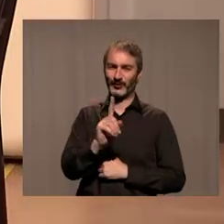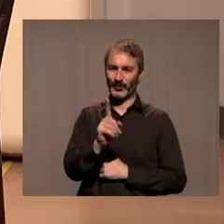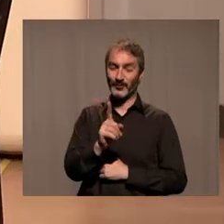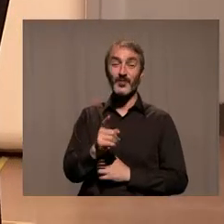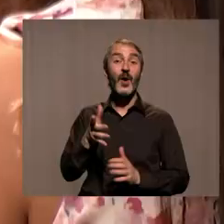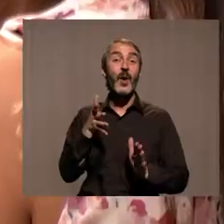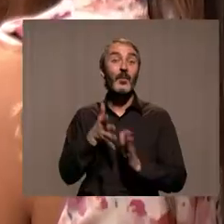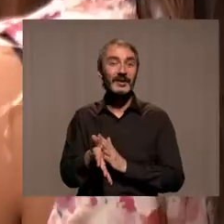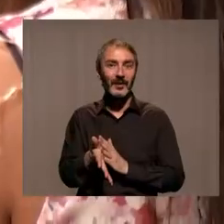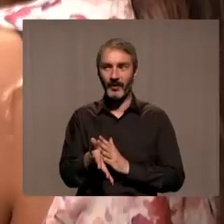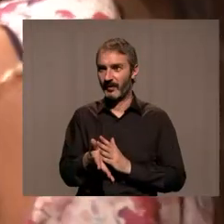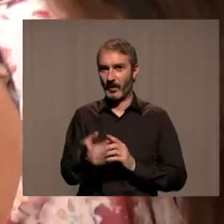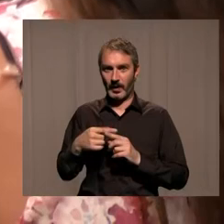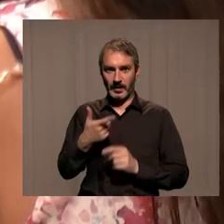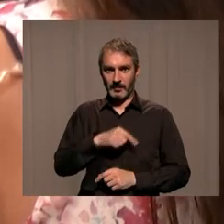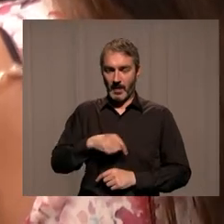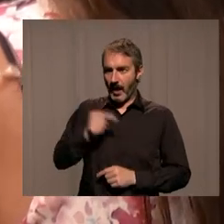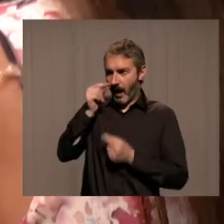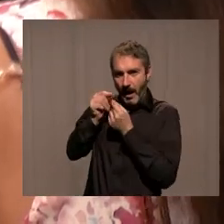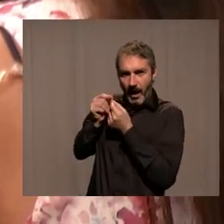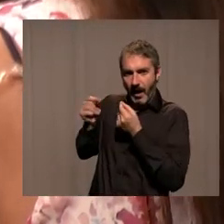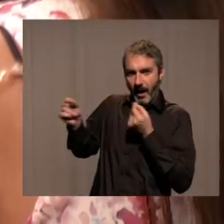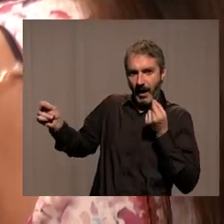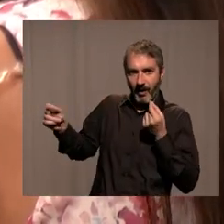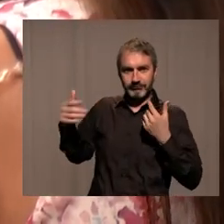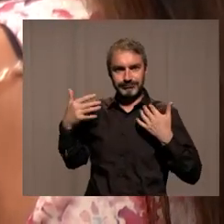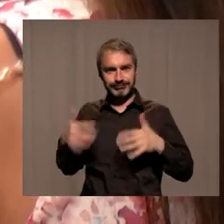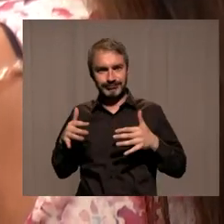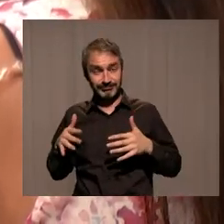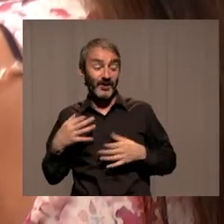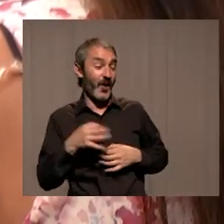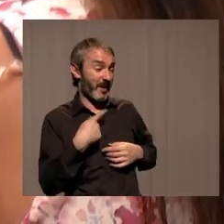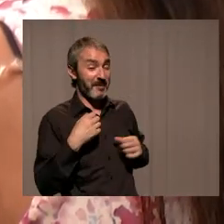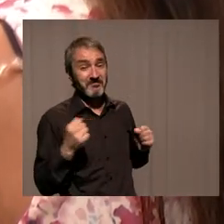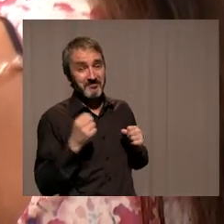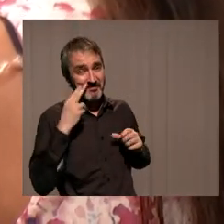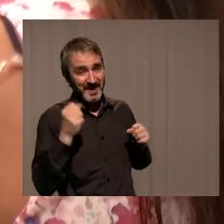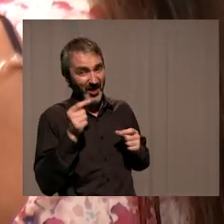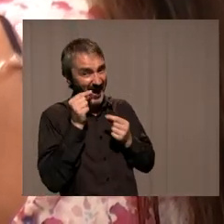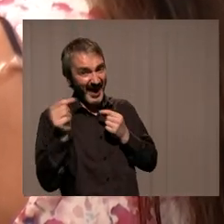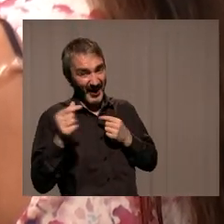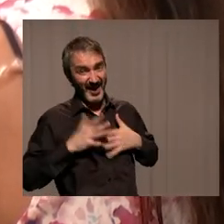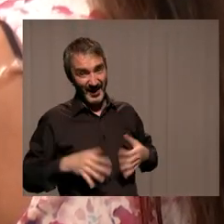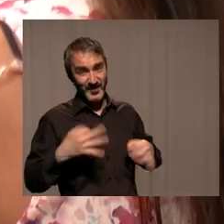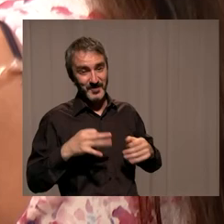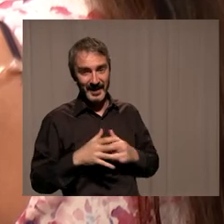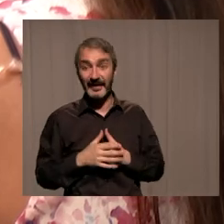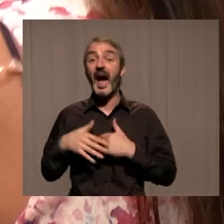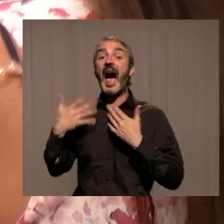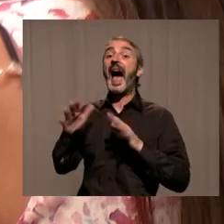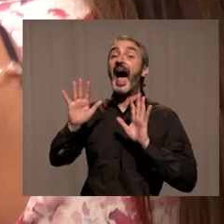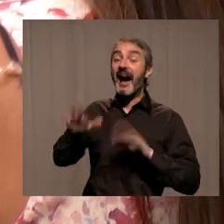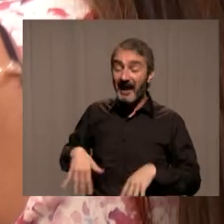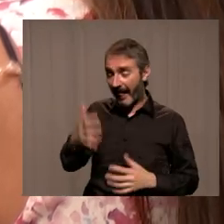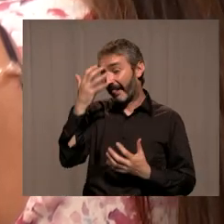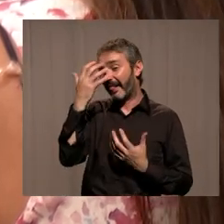porque obviamente España está muy lejos. Claro, un poco de miedo, ¿no? Sí, de tenerte lejos. Y al final me pide